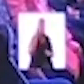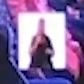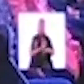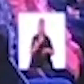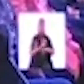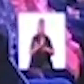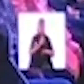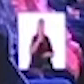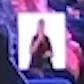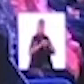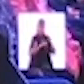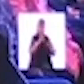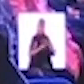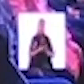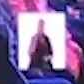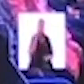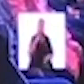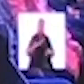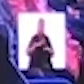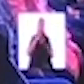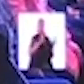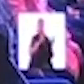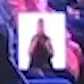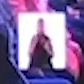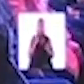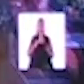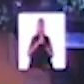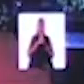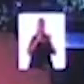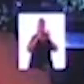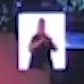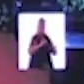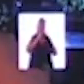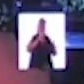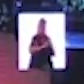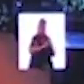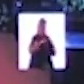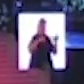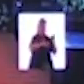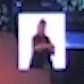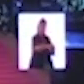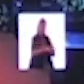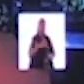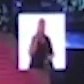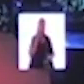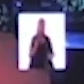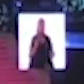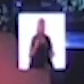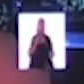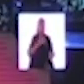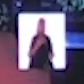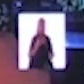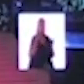vehículos y se lograron más de 2.700 detenciones, incluyendo generadores